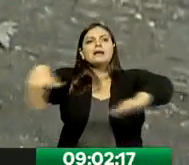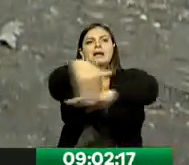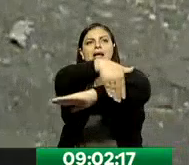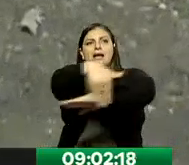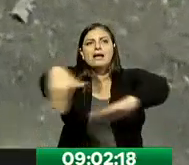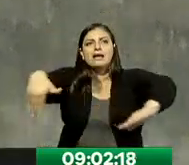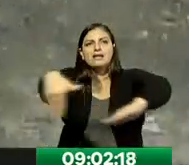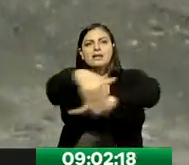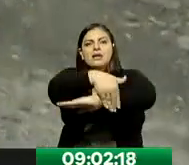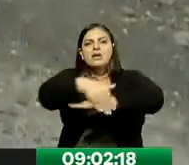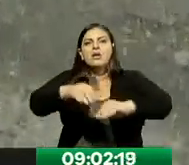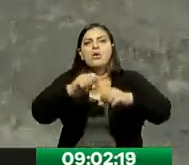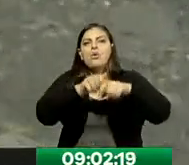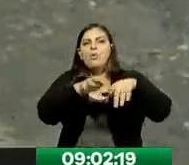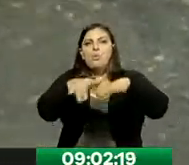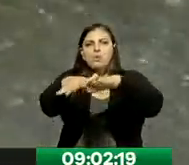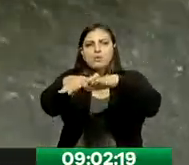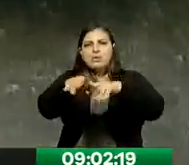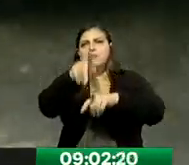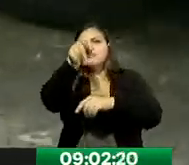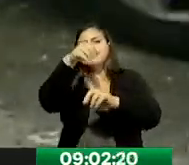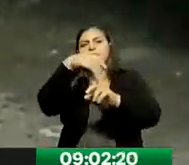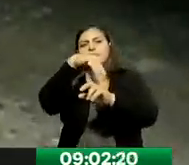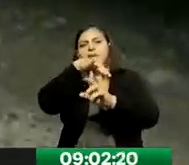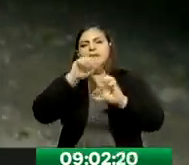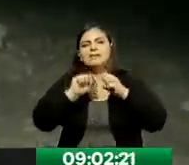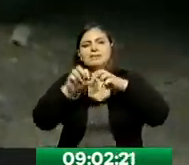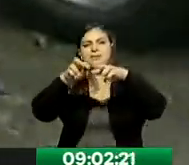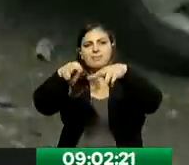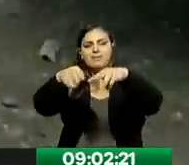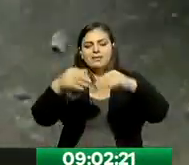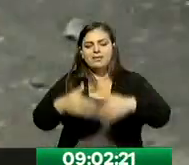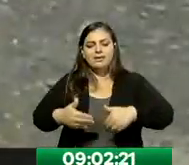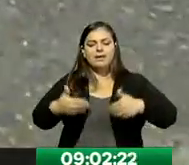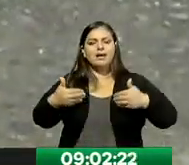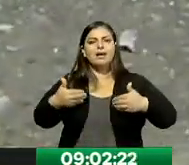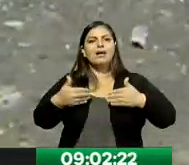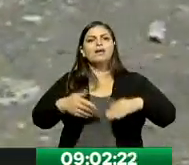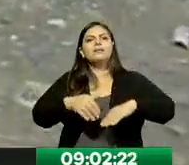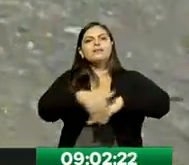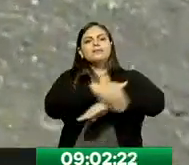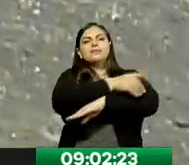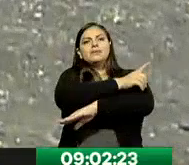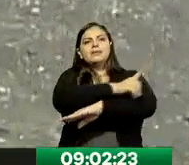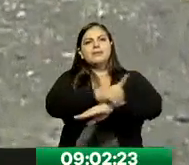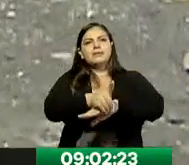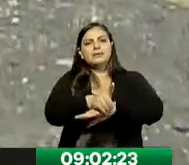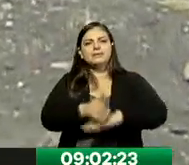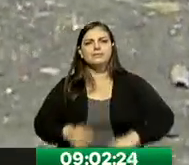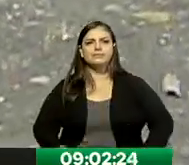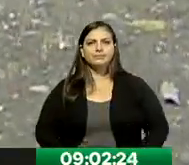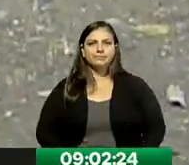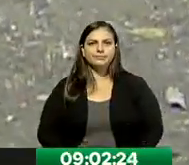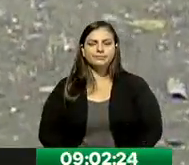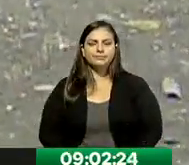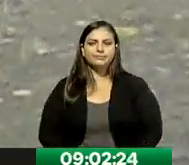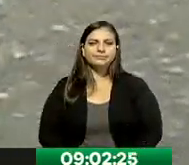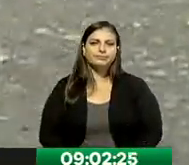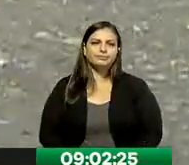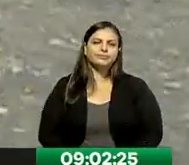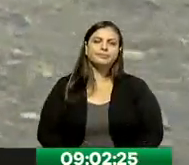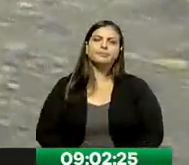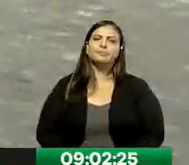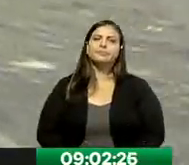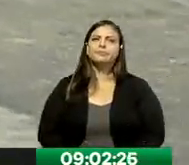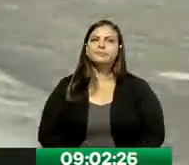ponerse más énfasis en este punto. Muchísimas gracias, caballero, y por supuesto, como siempre decimos, nosotros vamos